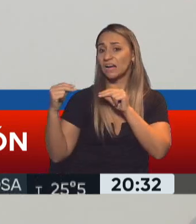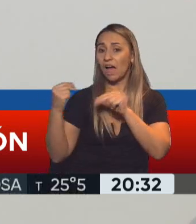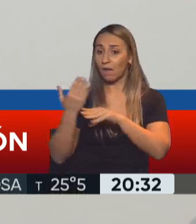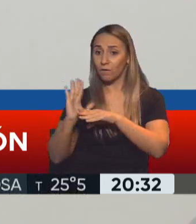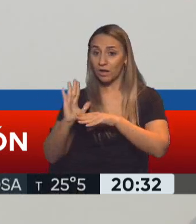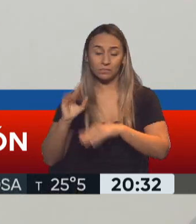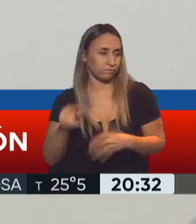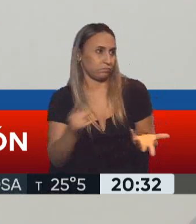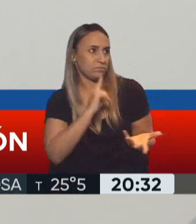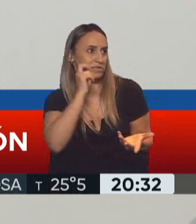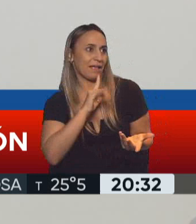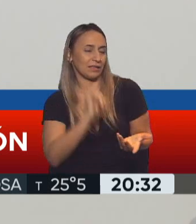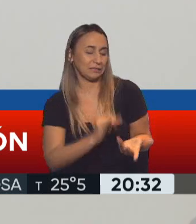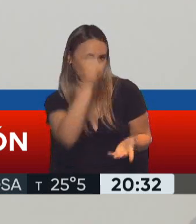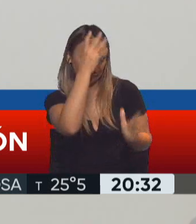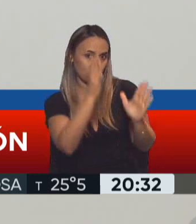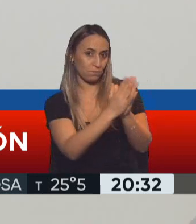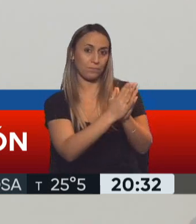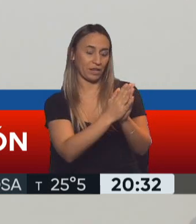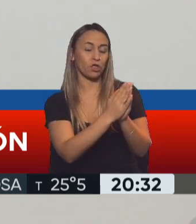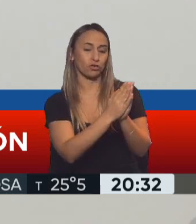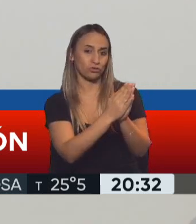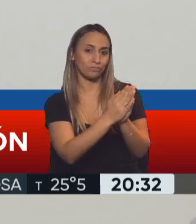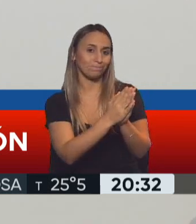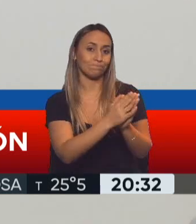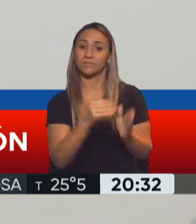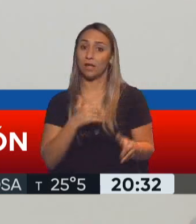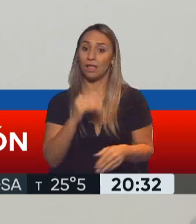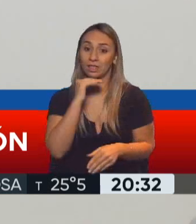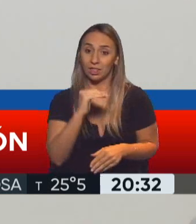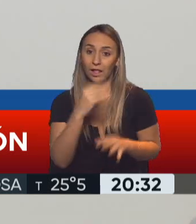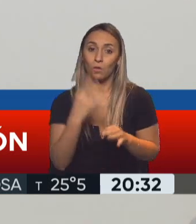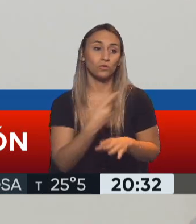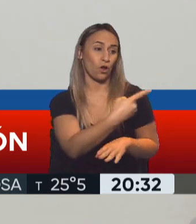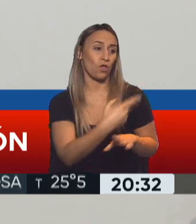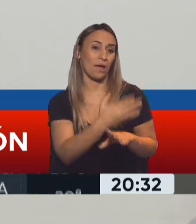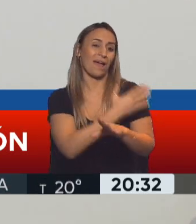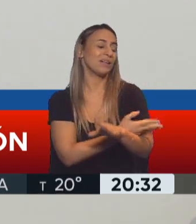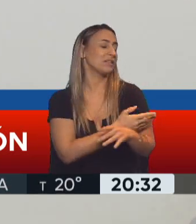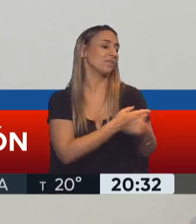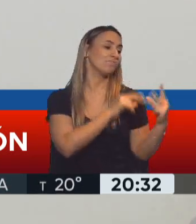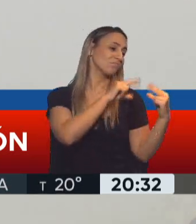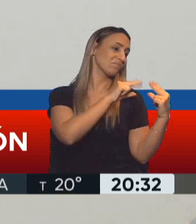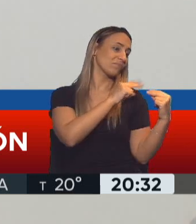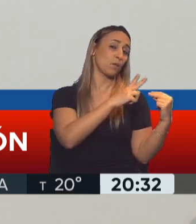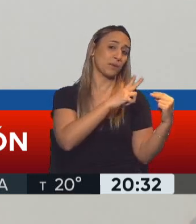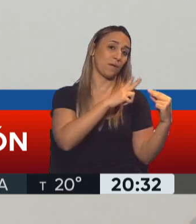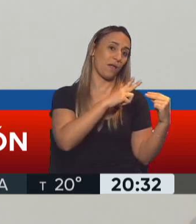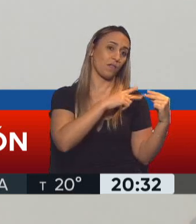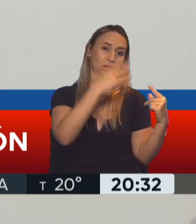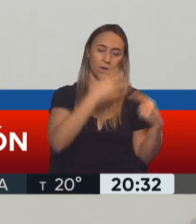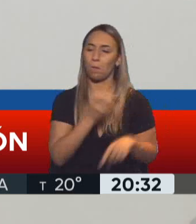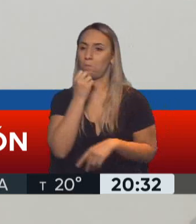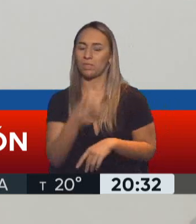no tuvo otra que pedirle disculpas por haber haber hecho mención a una charla que habían tenido en los pasillos y la otra les decía